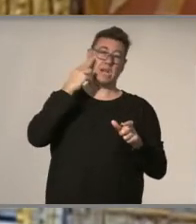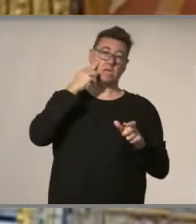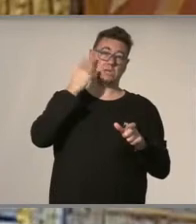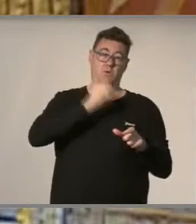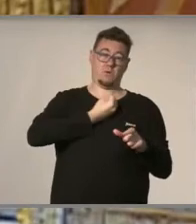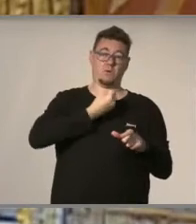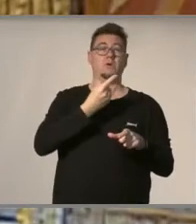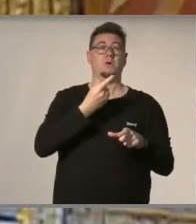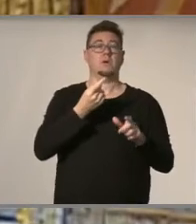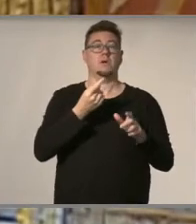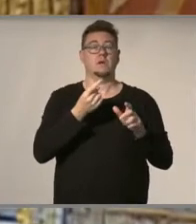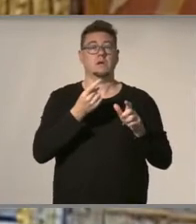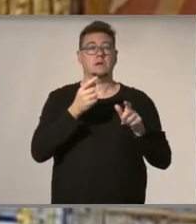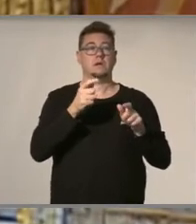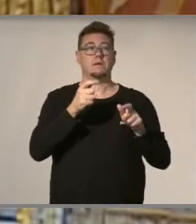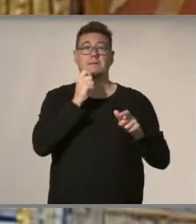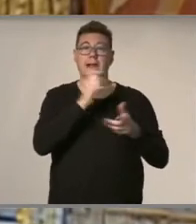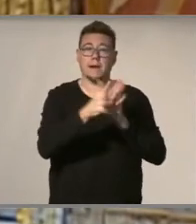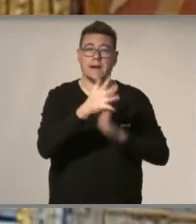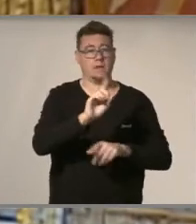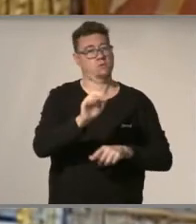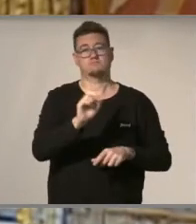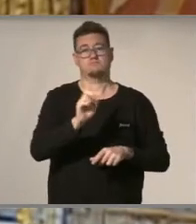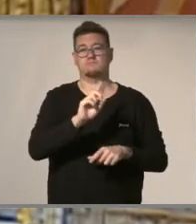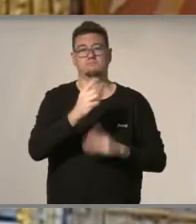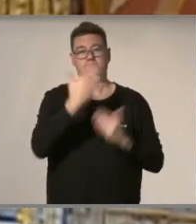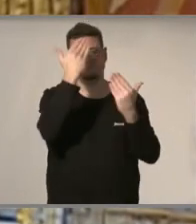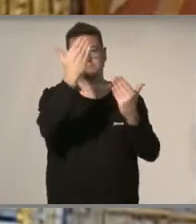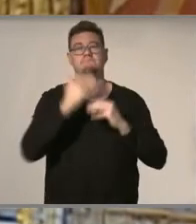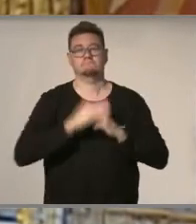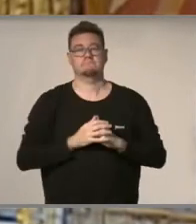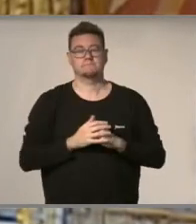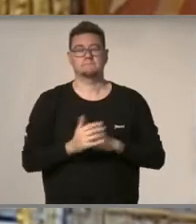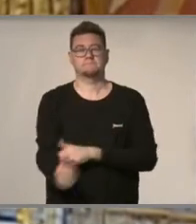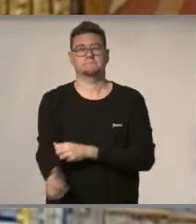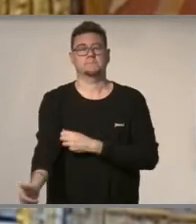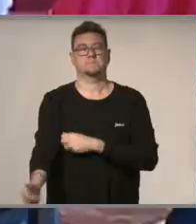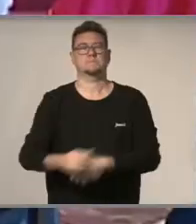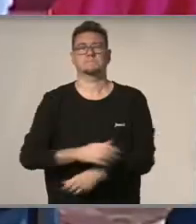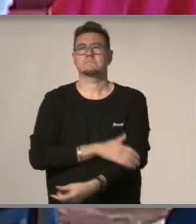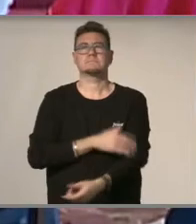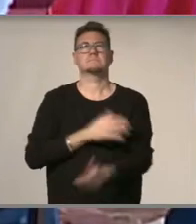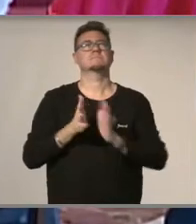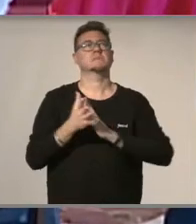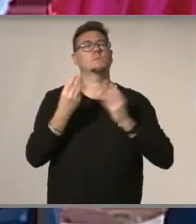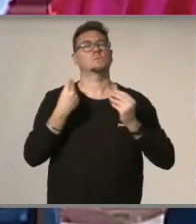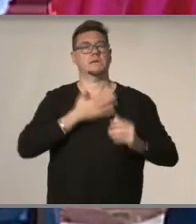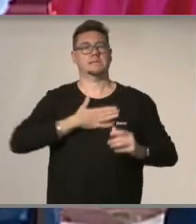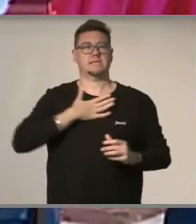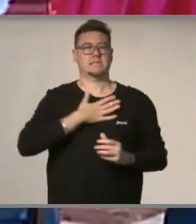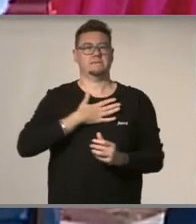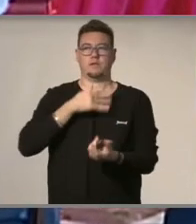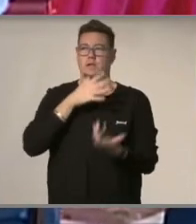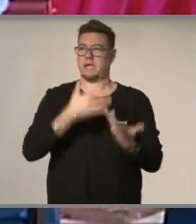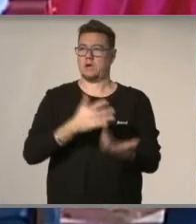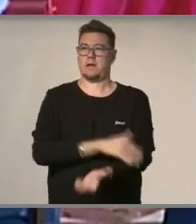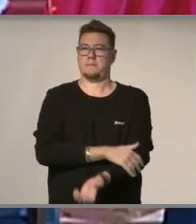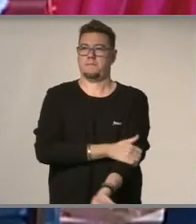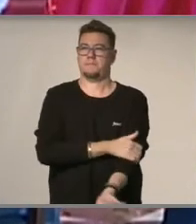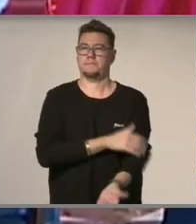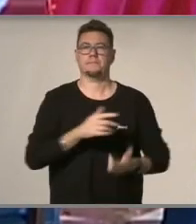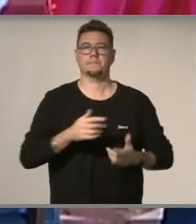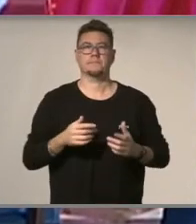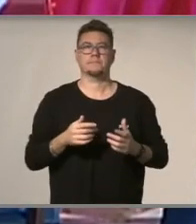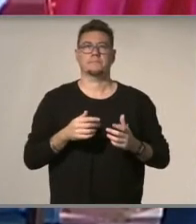un sacrificio en vano. Como decía, son muchas las satisfacciones que tengo en este momento y